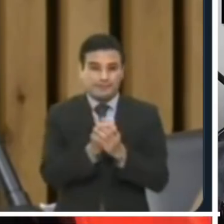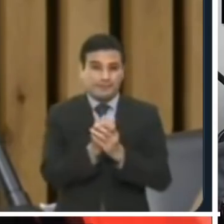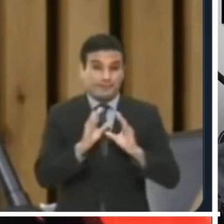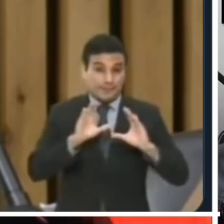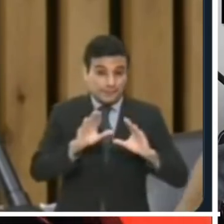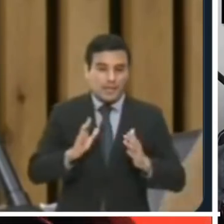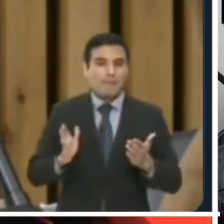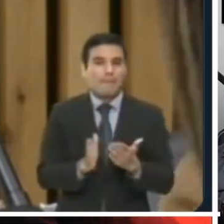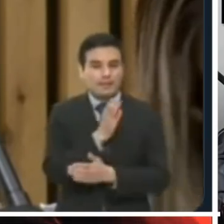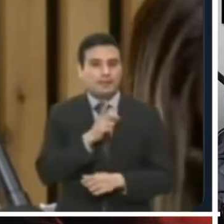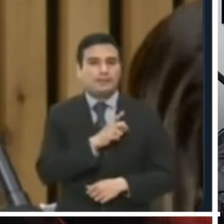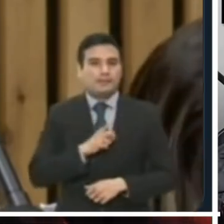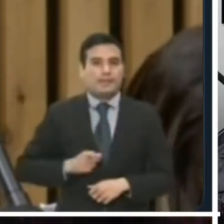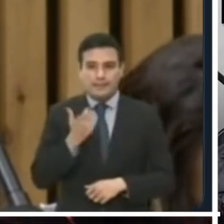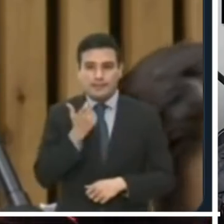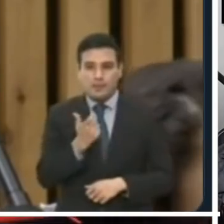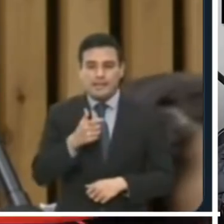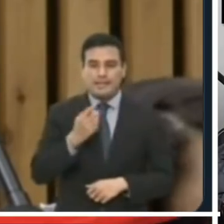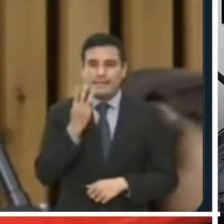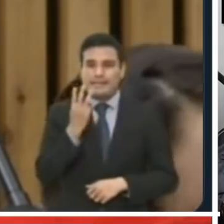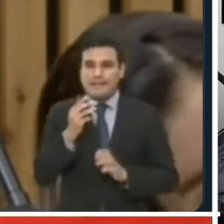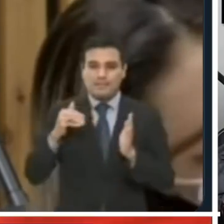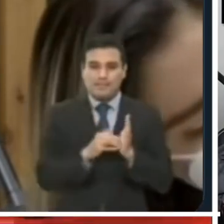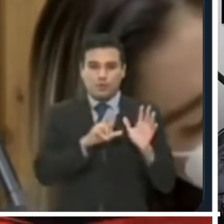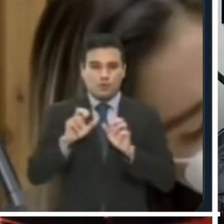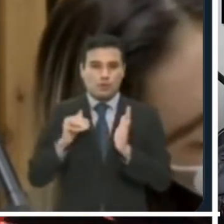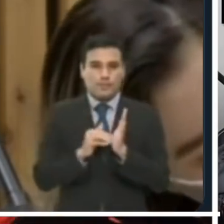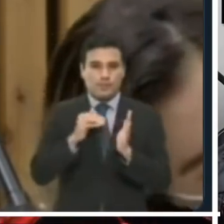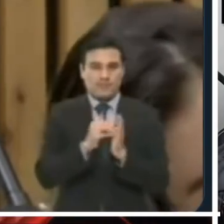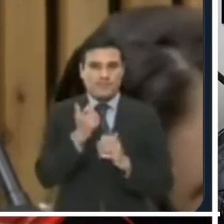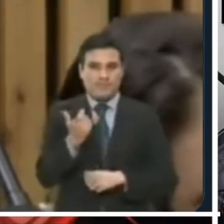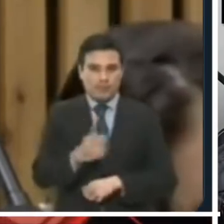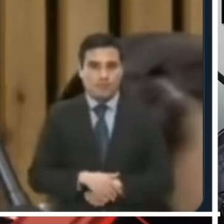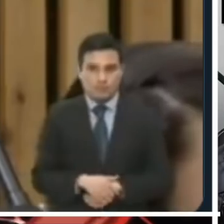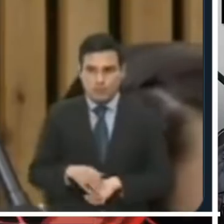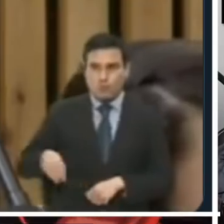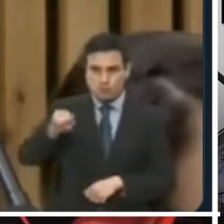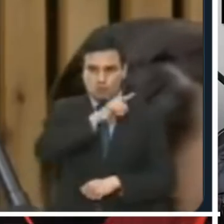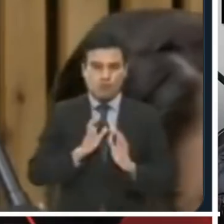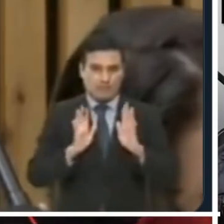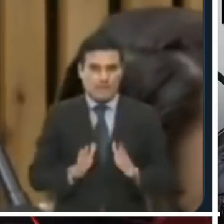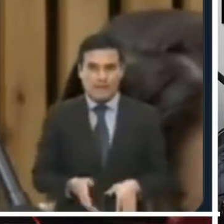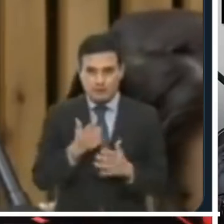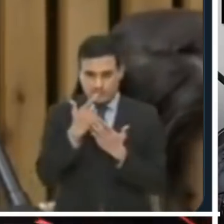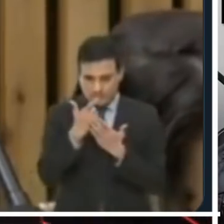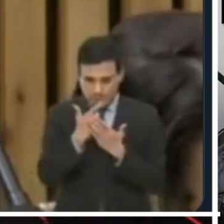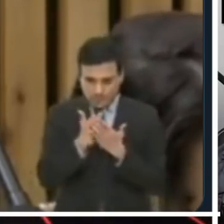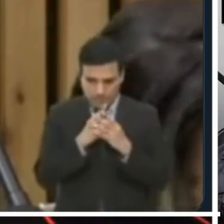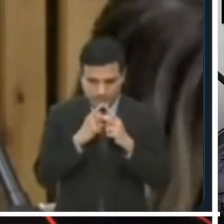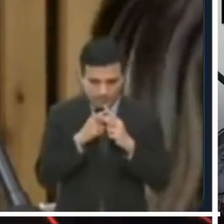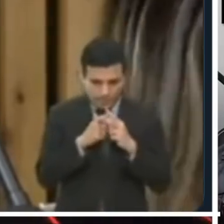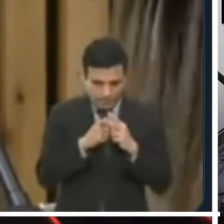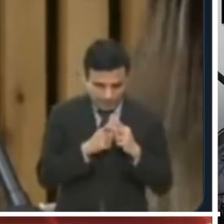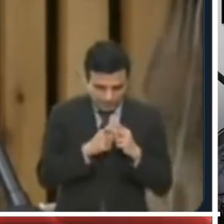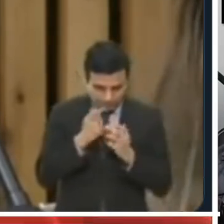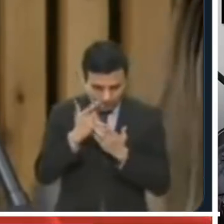Vamos a escuchar a Ciro Murayama, que muy enojado saca un video en contra del pueblo de México, en contra del